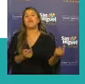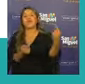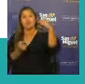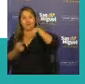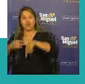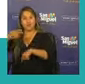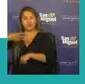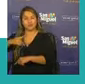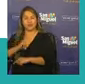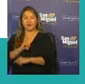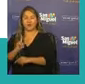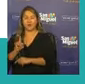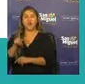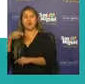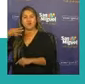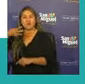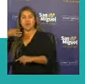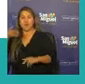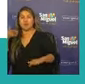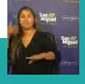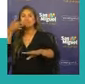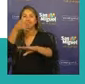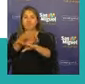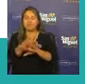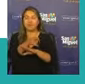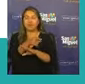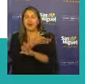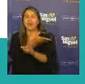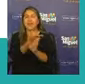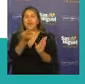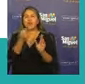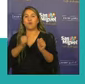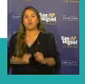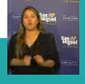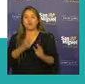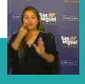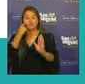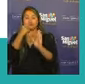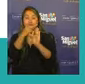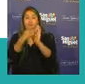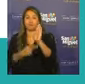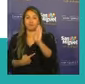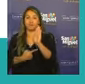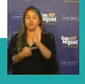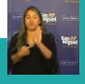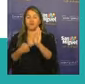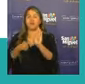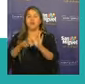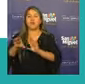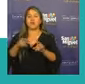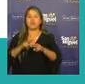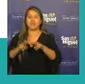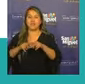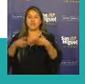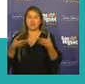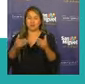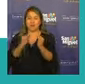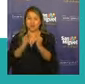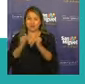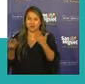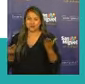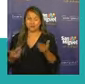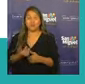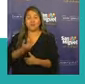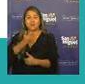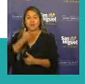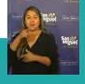al municipio para conocer todo lo que nosotros estamos entregando a las vecinas y vecinos. También destacar ahí a la